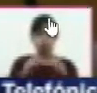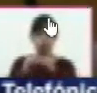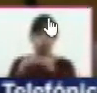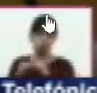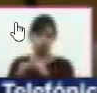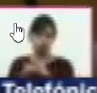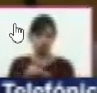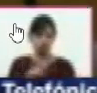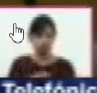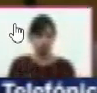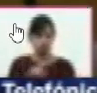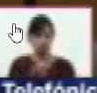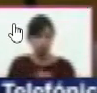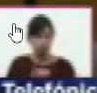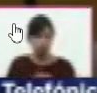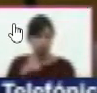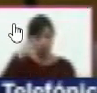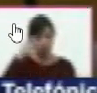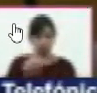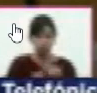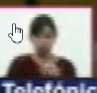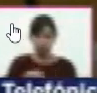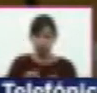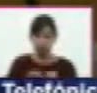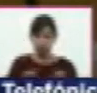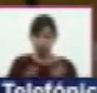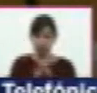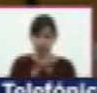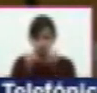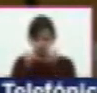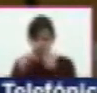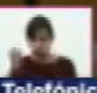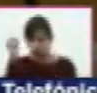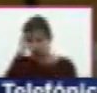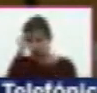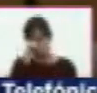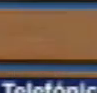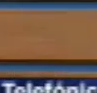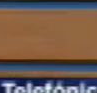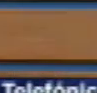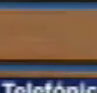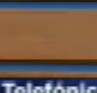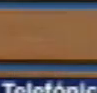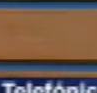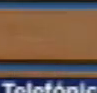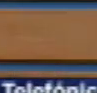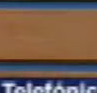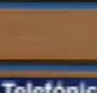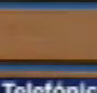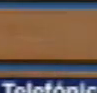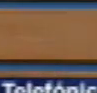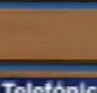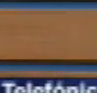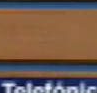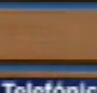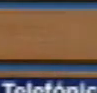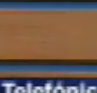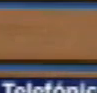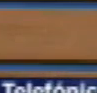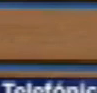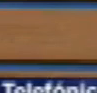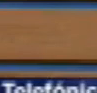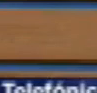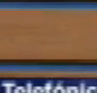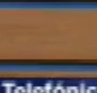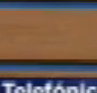representar. Jaime, de acuerdo, porque hemos durante muchos años también compartido información con muchos encuestadores.